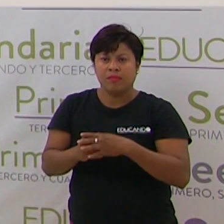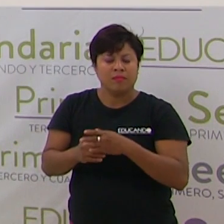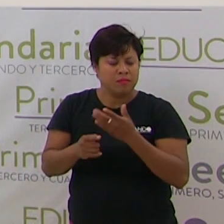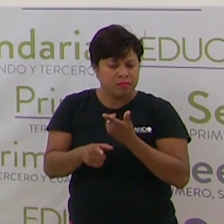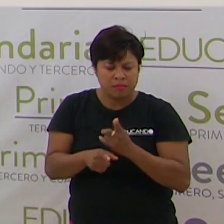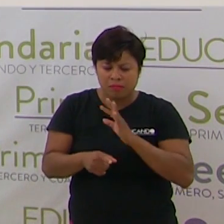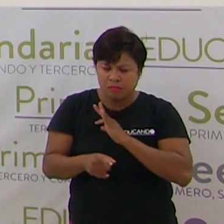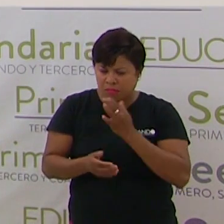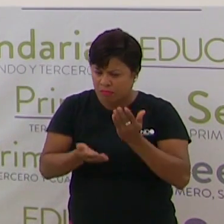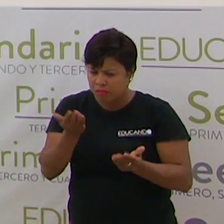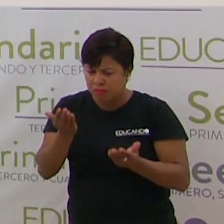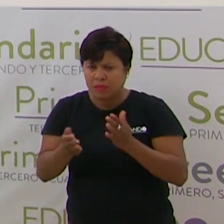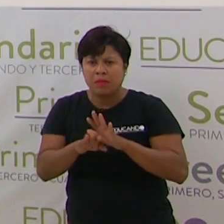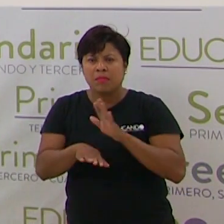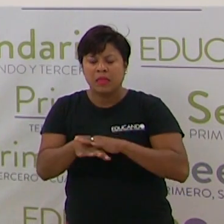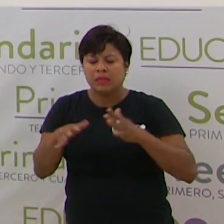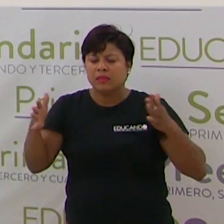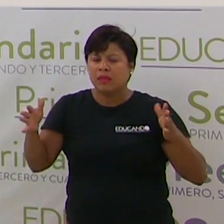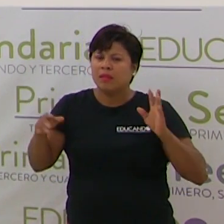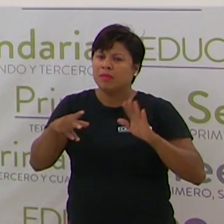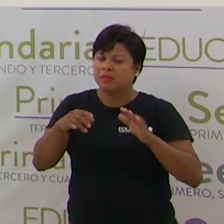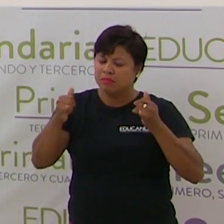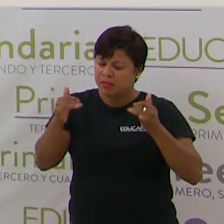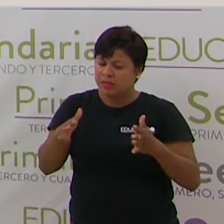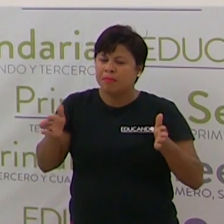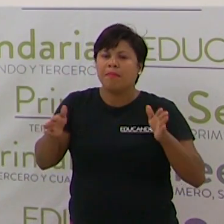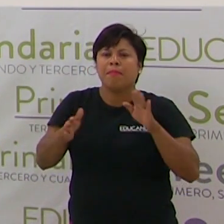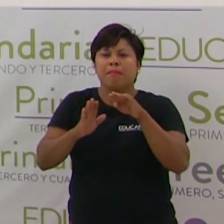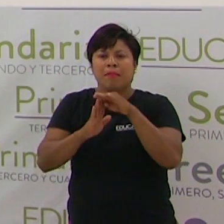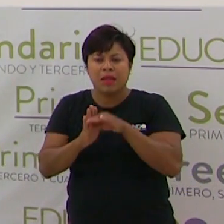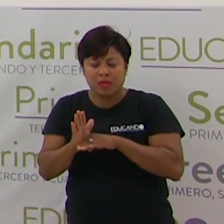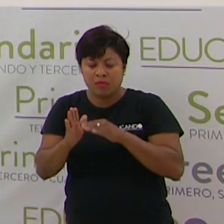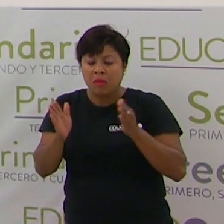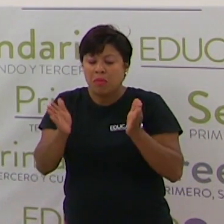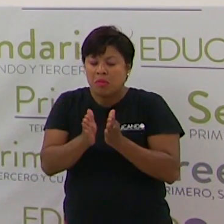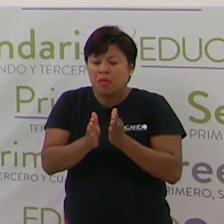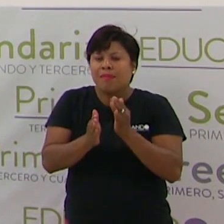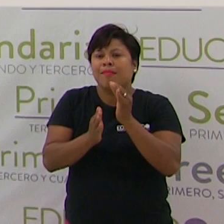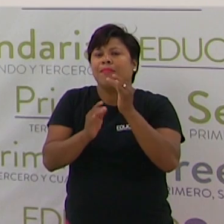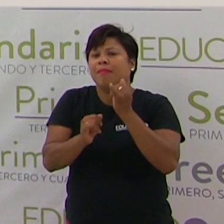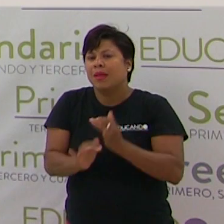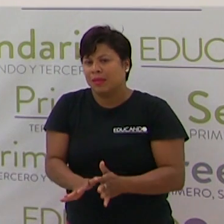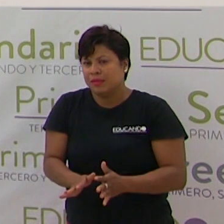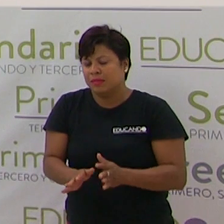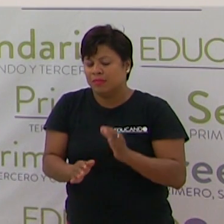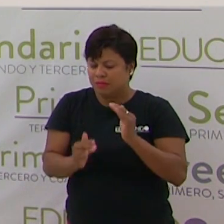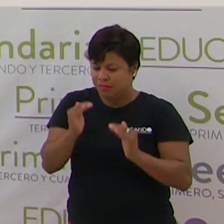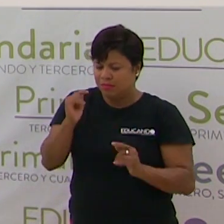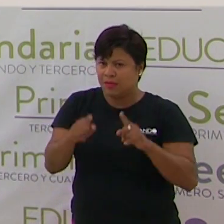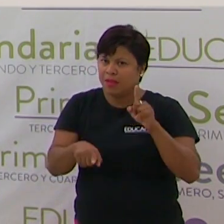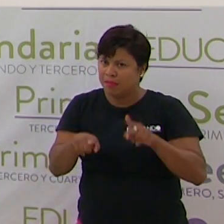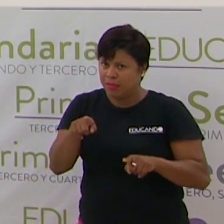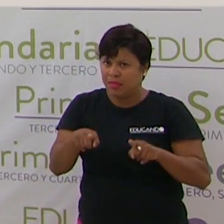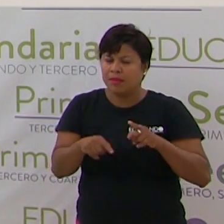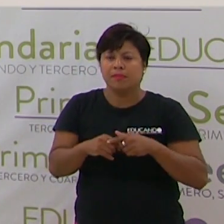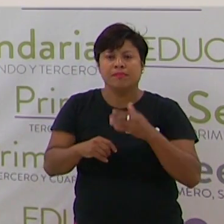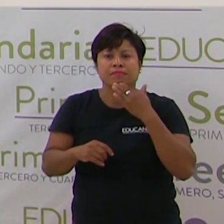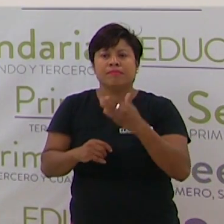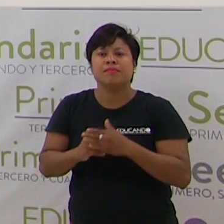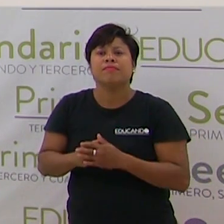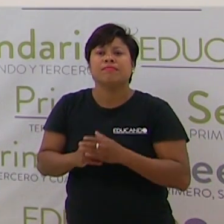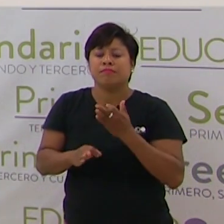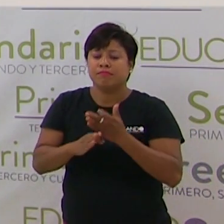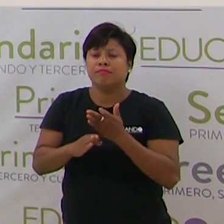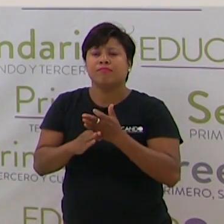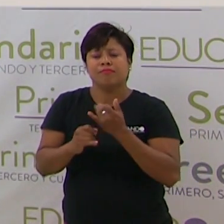con que está más grande, entonces pesa más, o está más pequeño y entonces pesa menos, ¿sí? Muy bien, pues ha